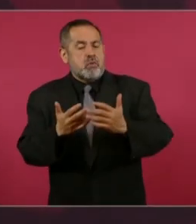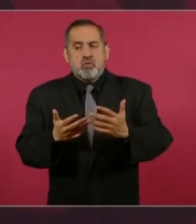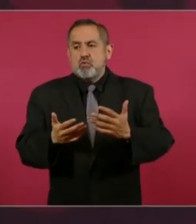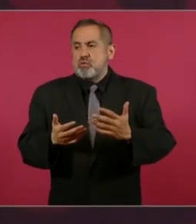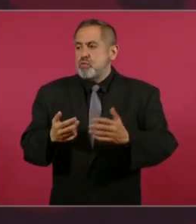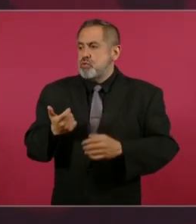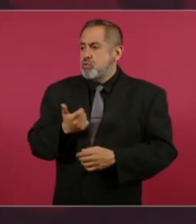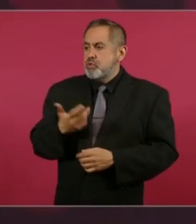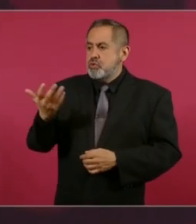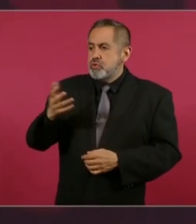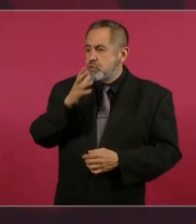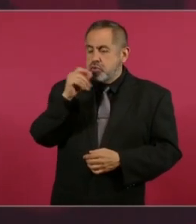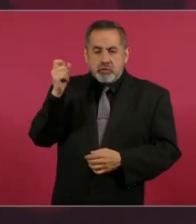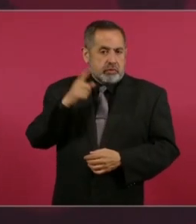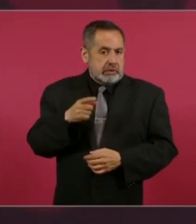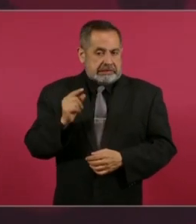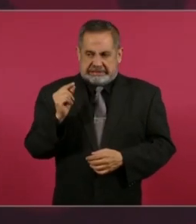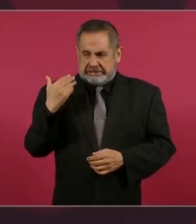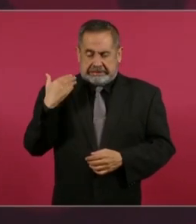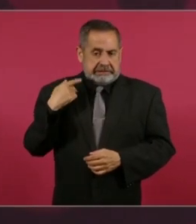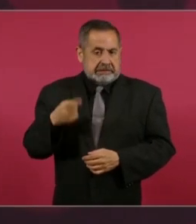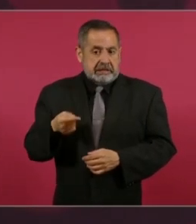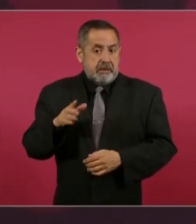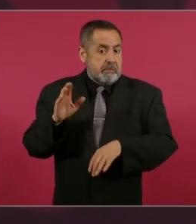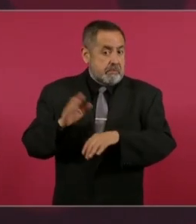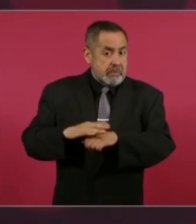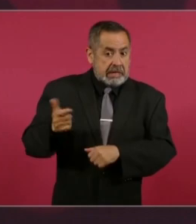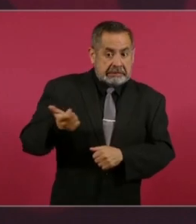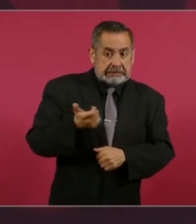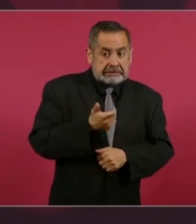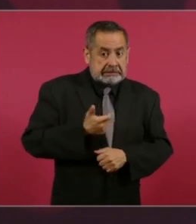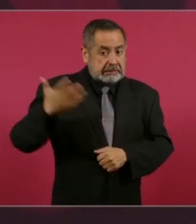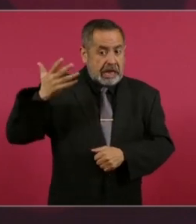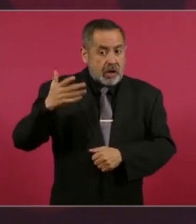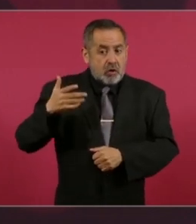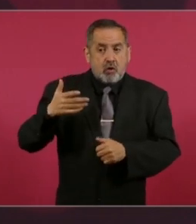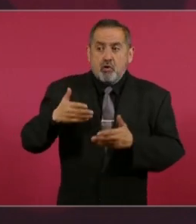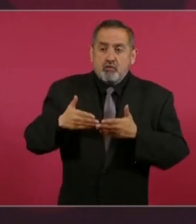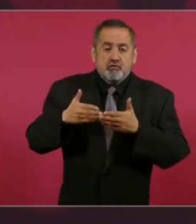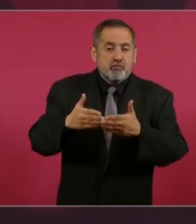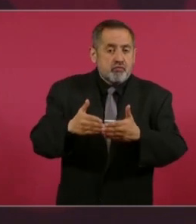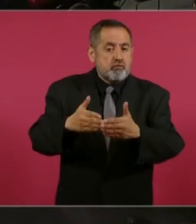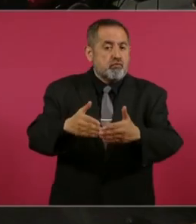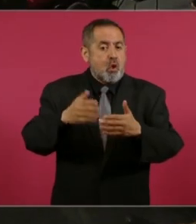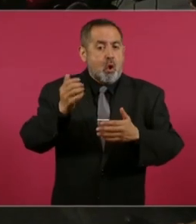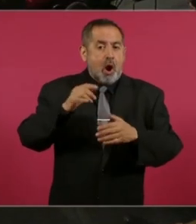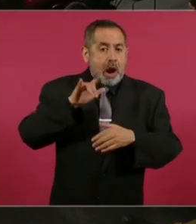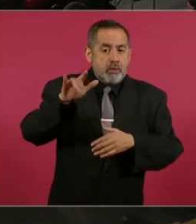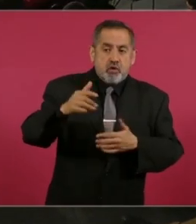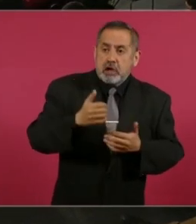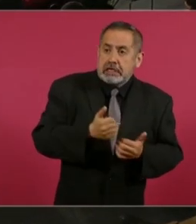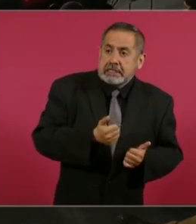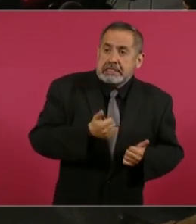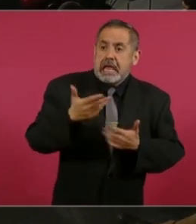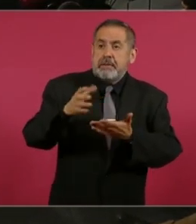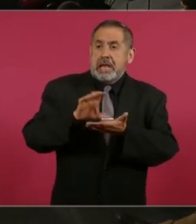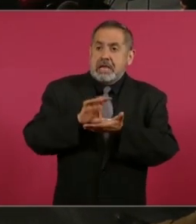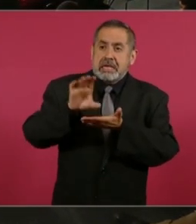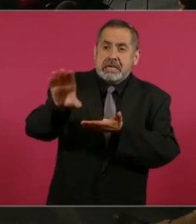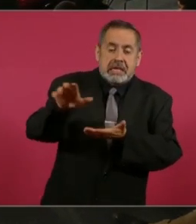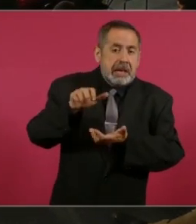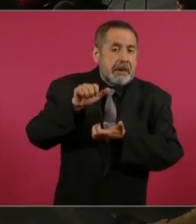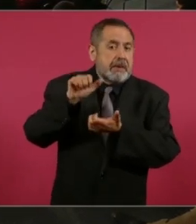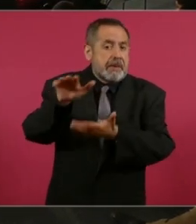sobre todo en los últimos tiempos que han aumentado tanto los fletes del transporte de las